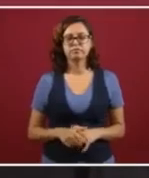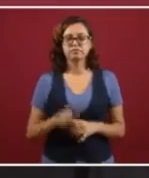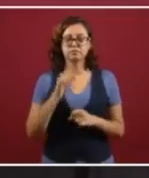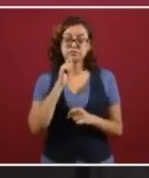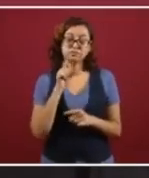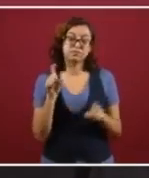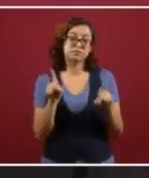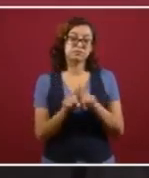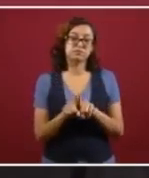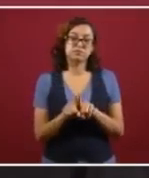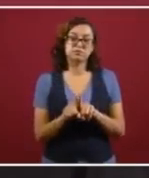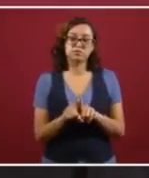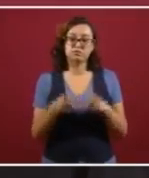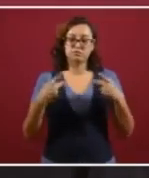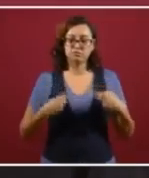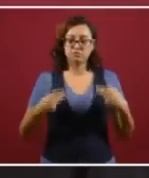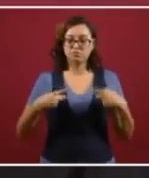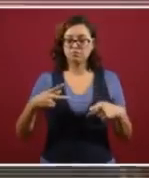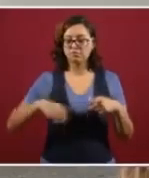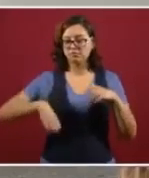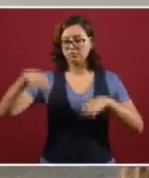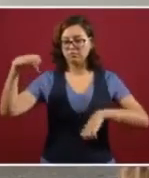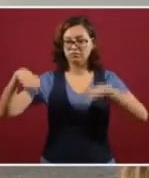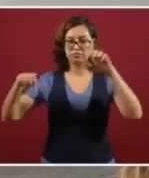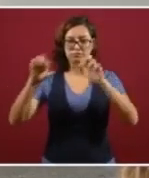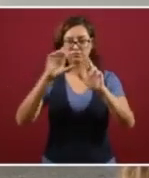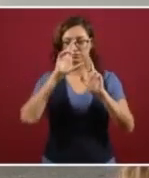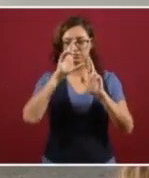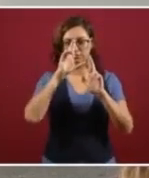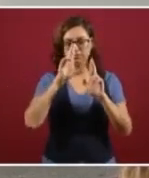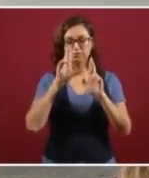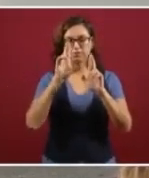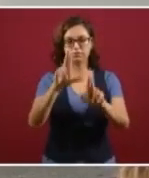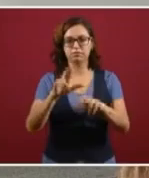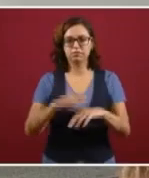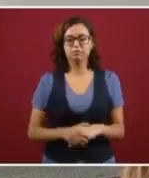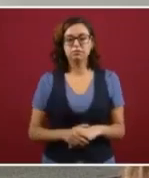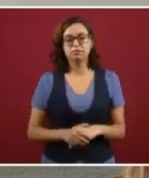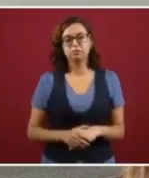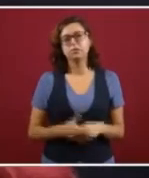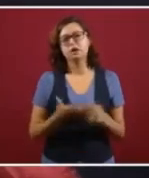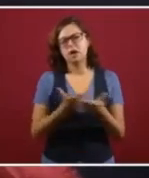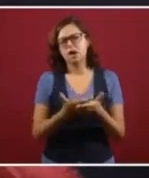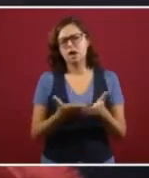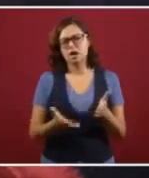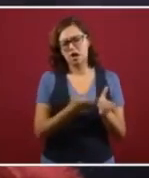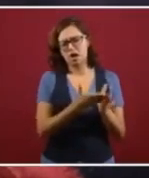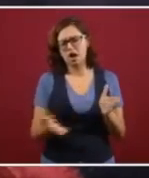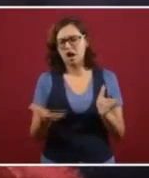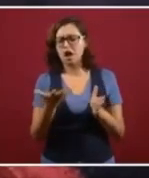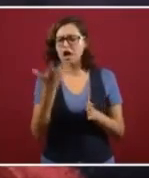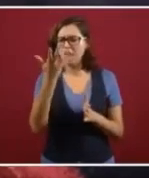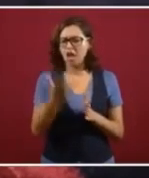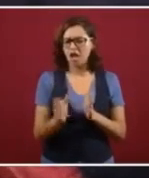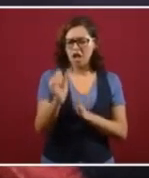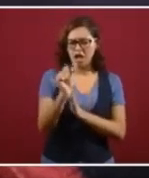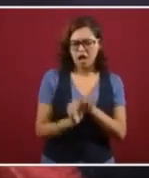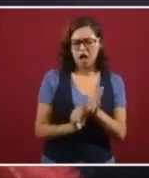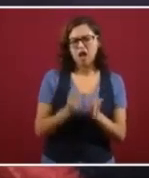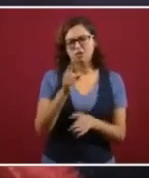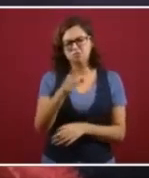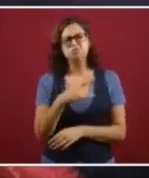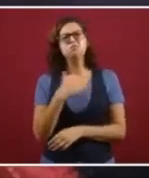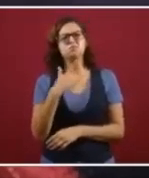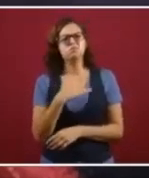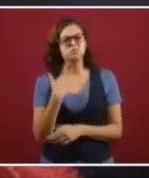A 10 meses de iniciado su gobierno, el presidente Andrés Manuel López Obrador informó que la semana próxima presentará un balance detallado de